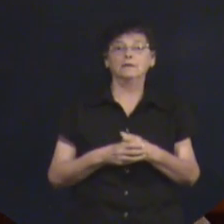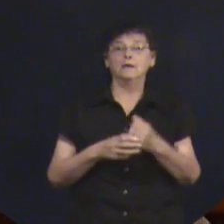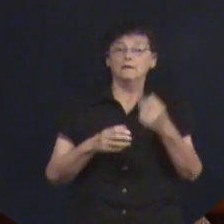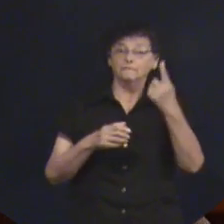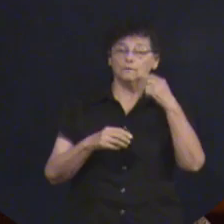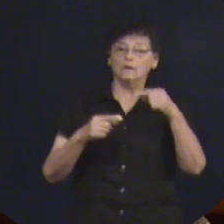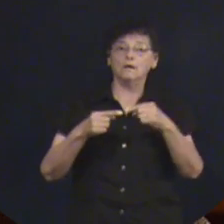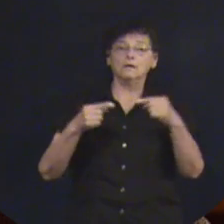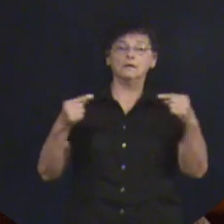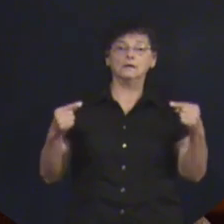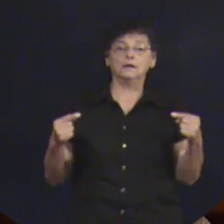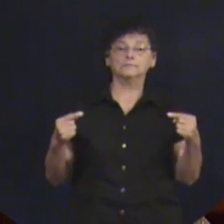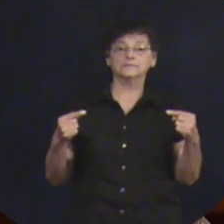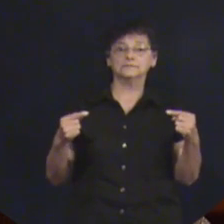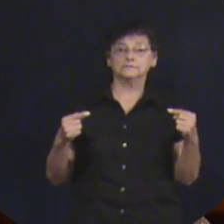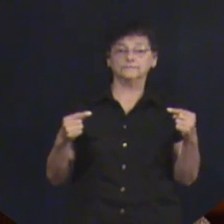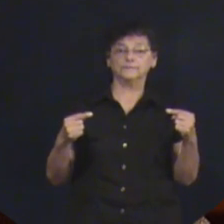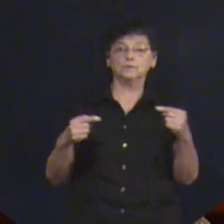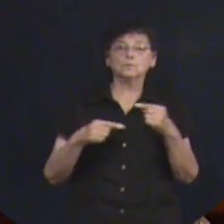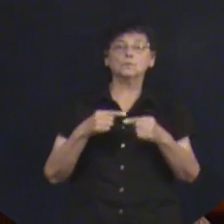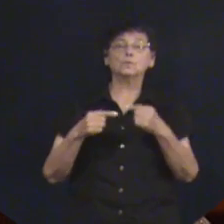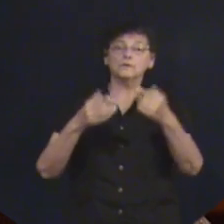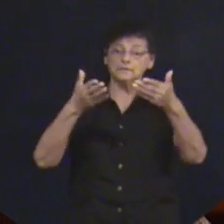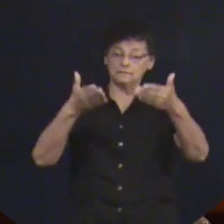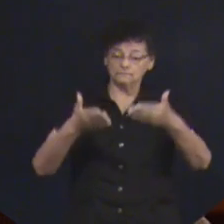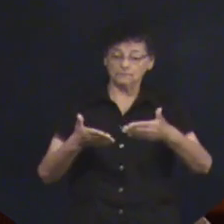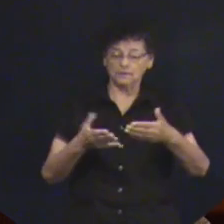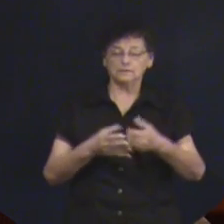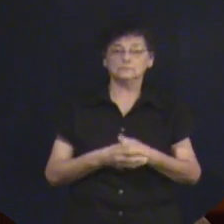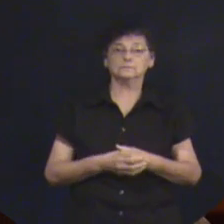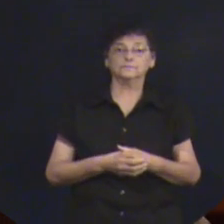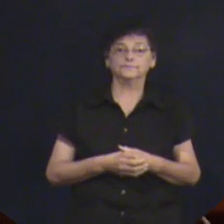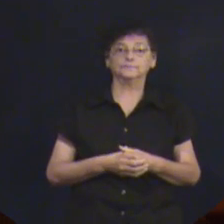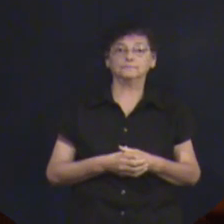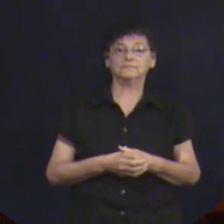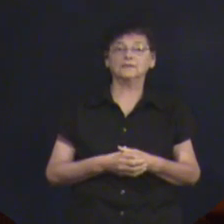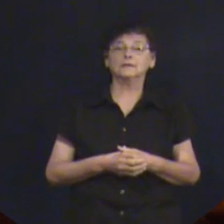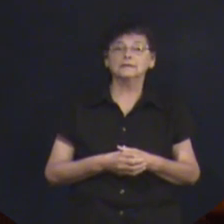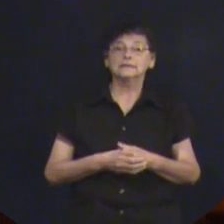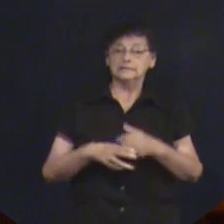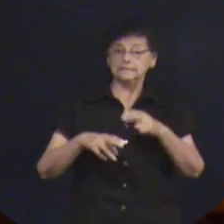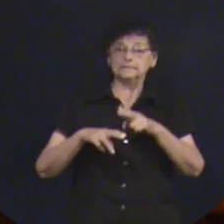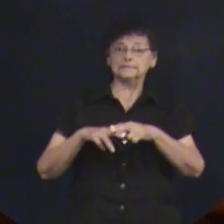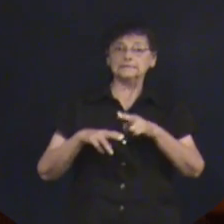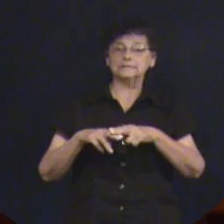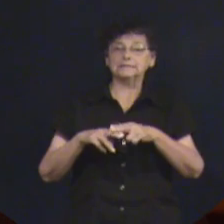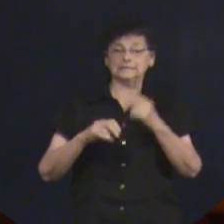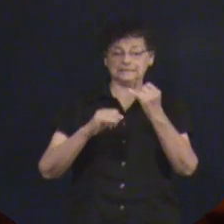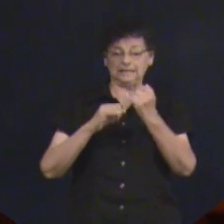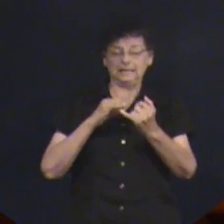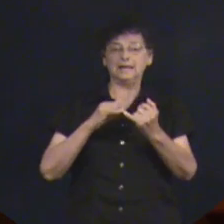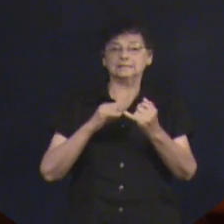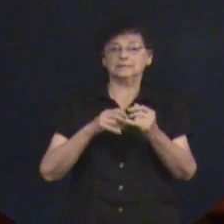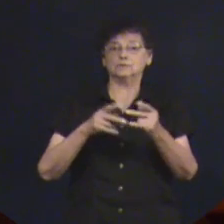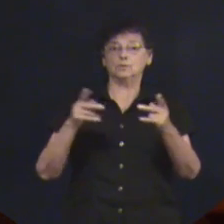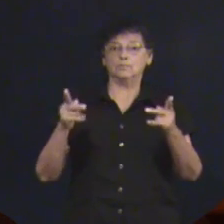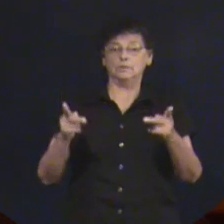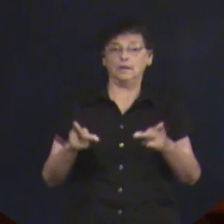Por el contrario, cuando te inviten, ocupa el último